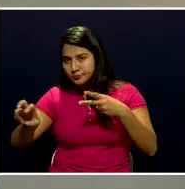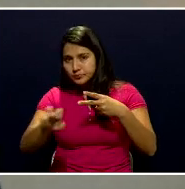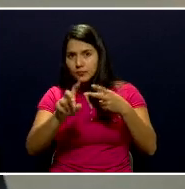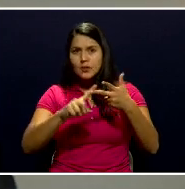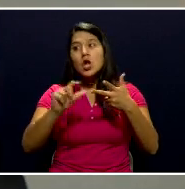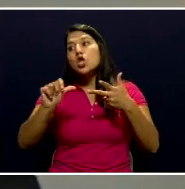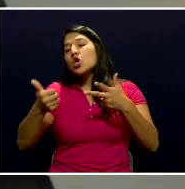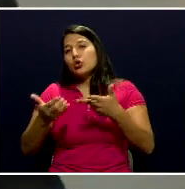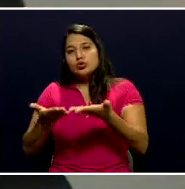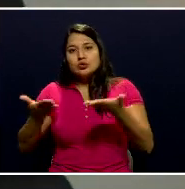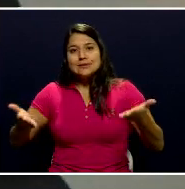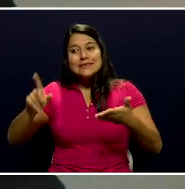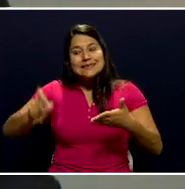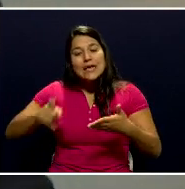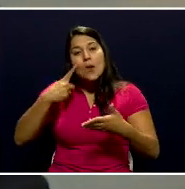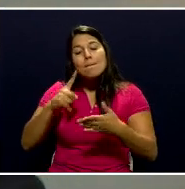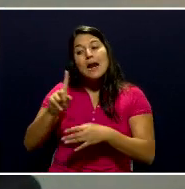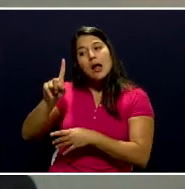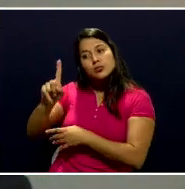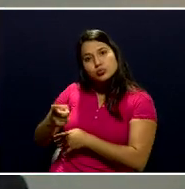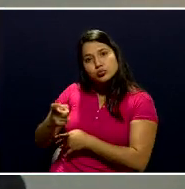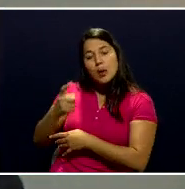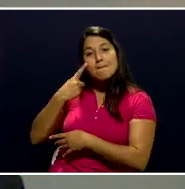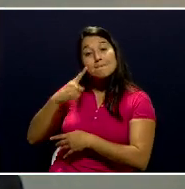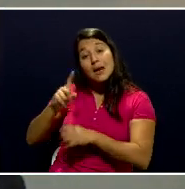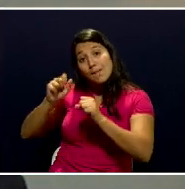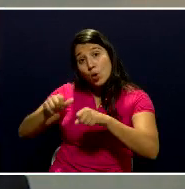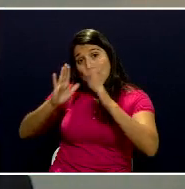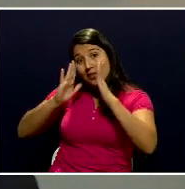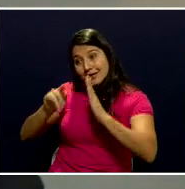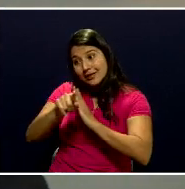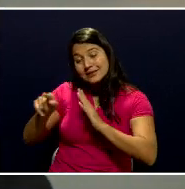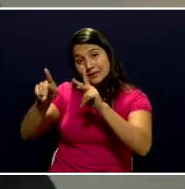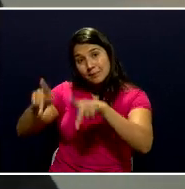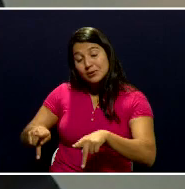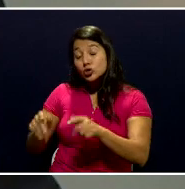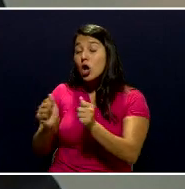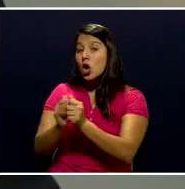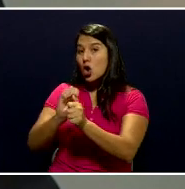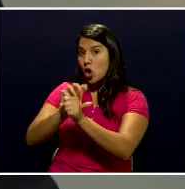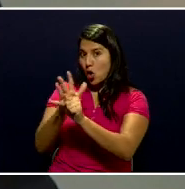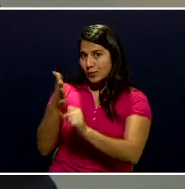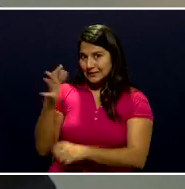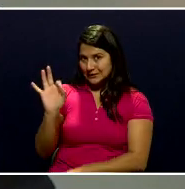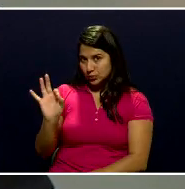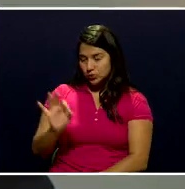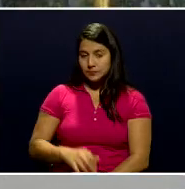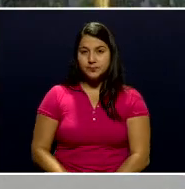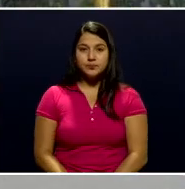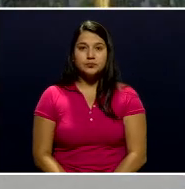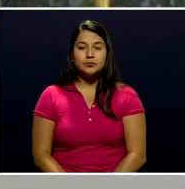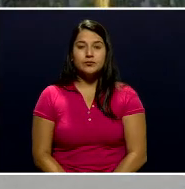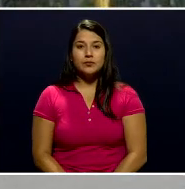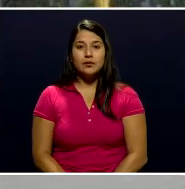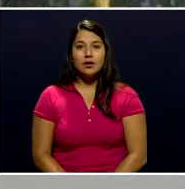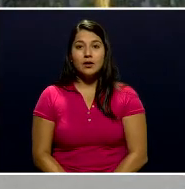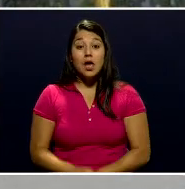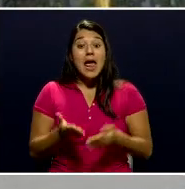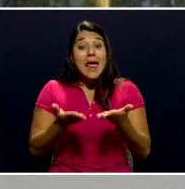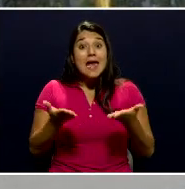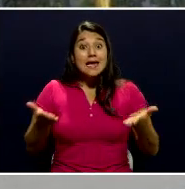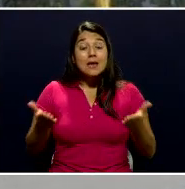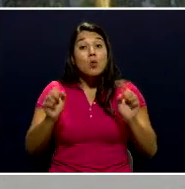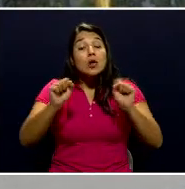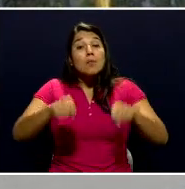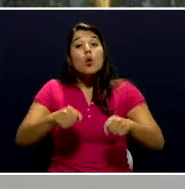el diagnóstico o en la atención de estos tipos de pacientes de COVID-19. Entre los equipos que se